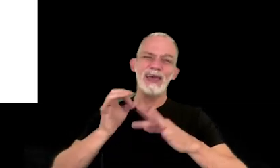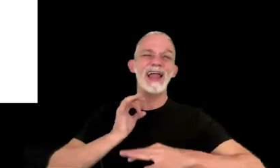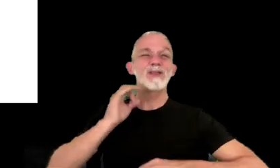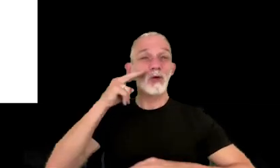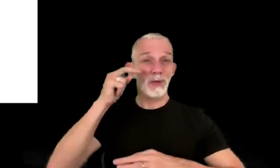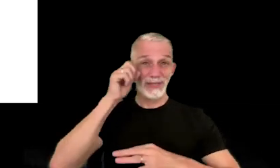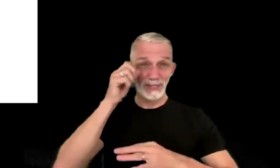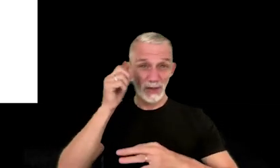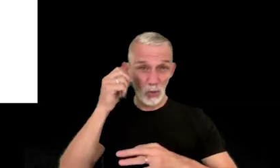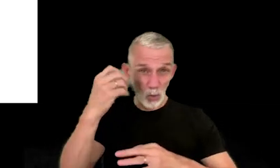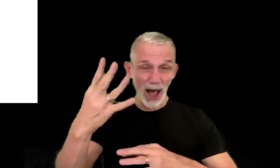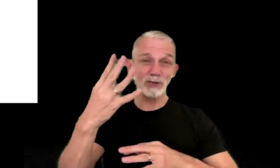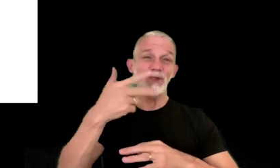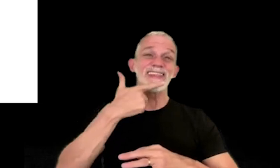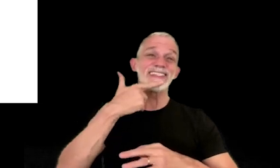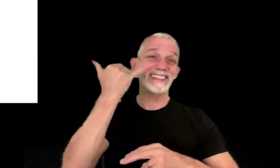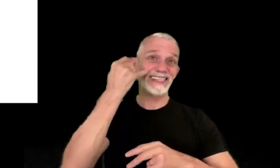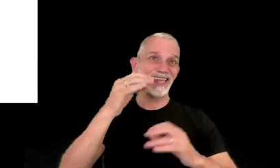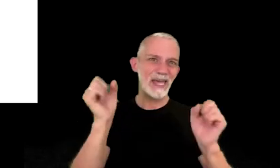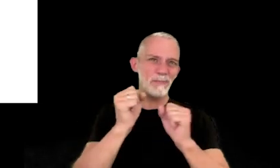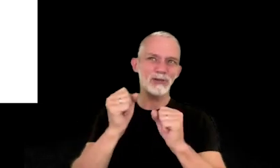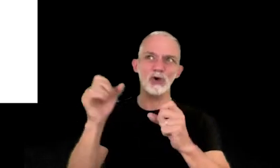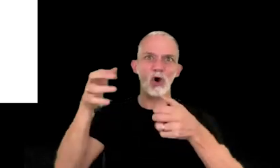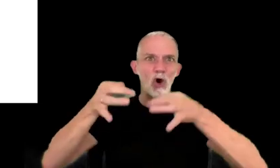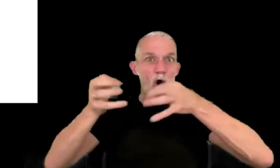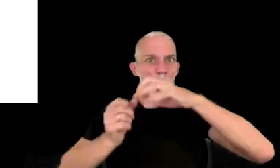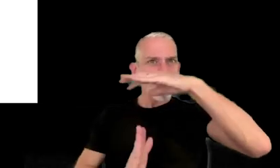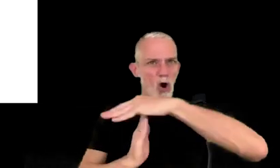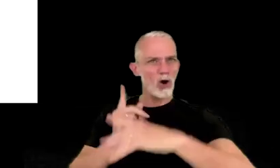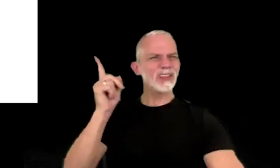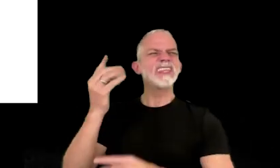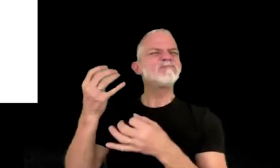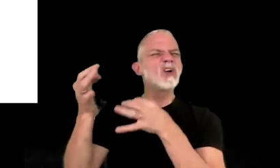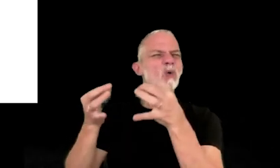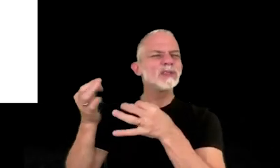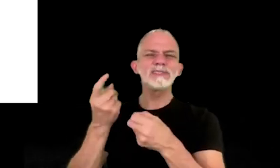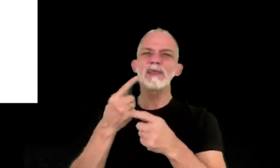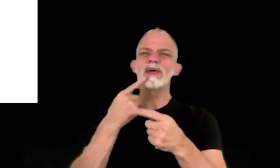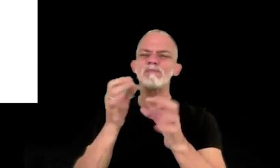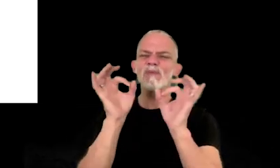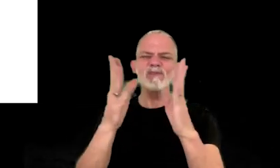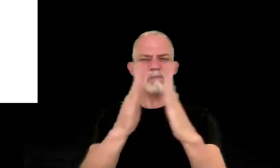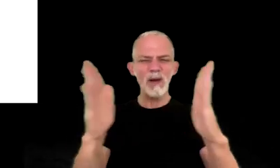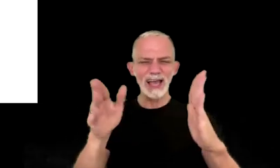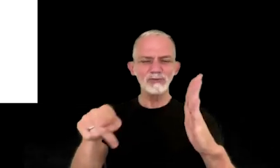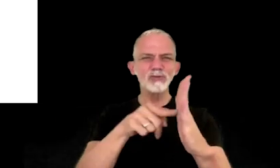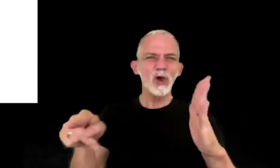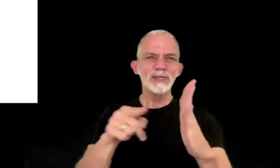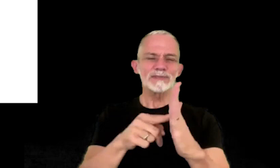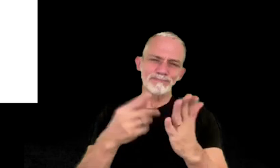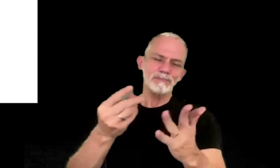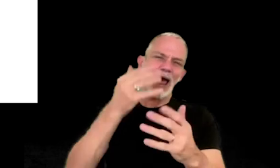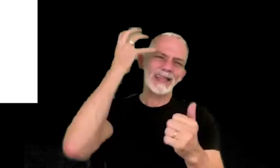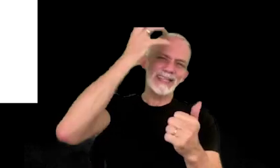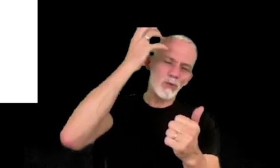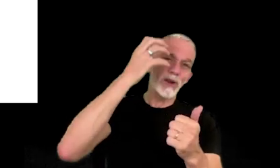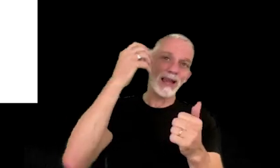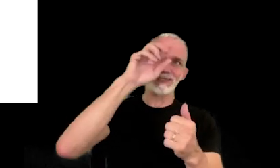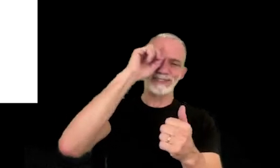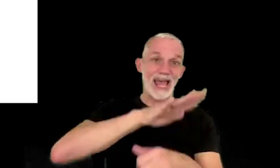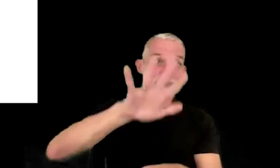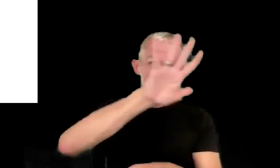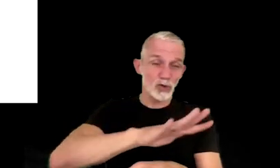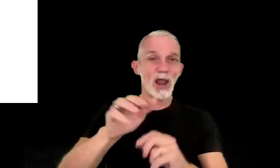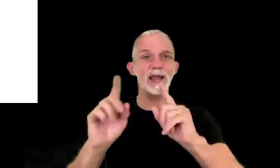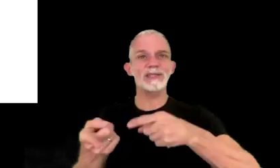2024, la Corte Suprema de Justicia dispuso que la feria judicial, tanto para tribunales federales como